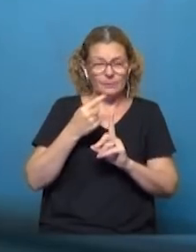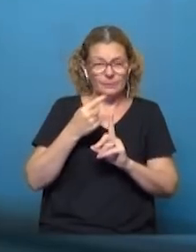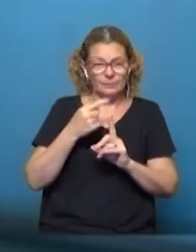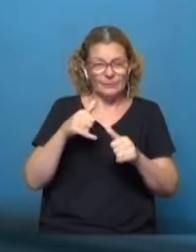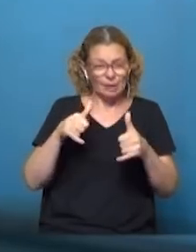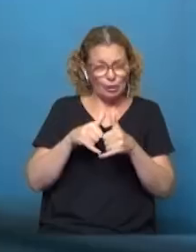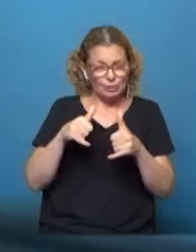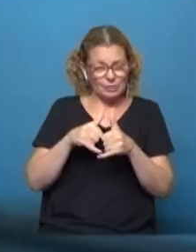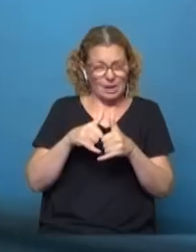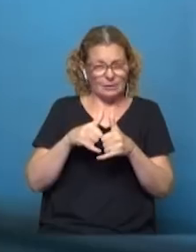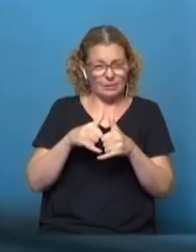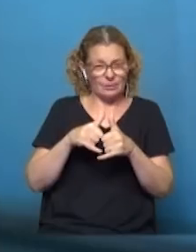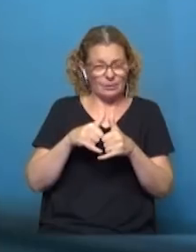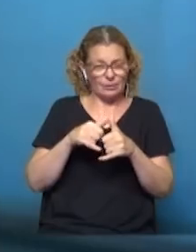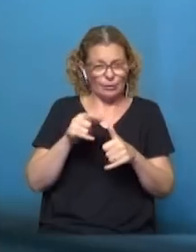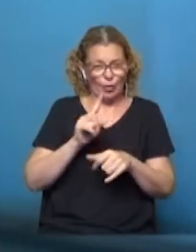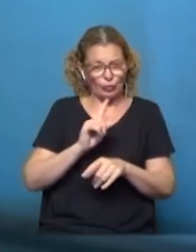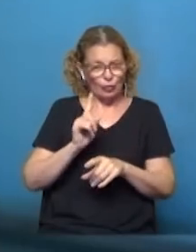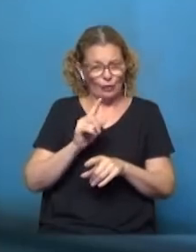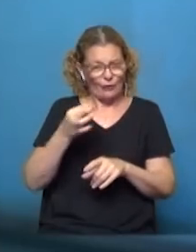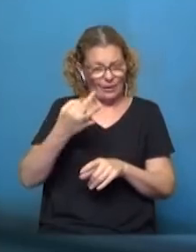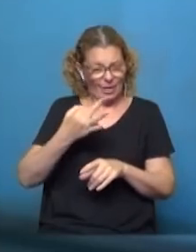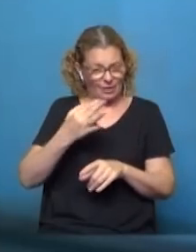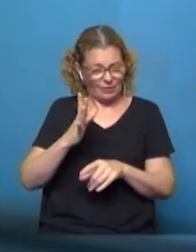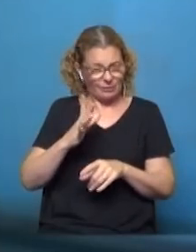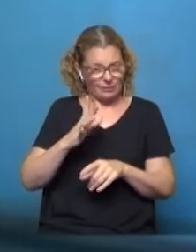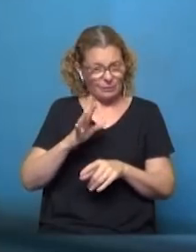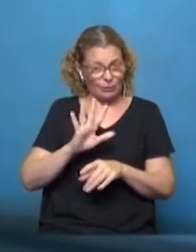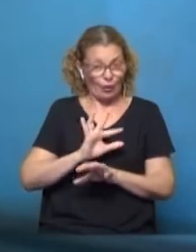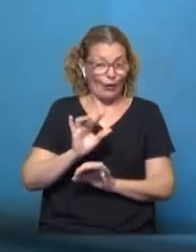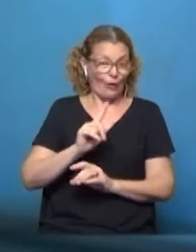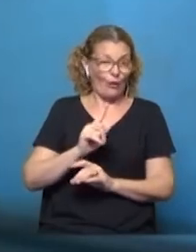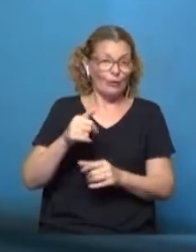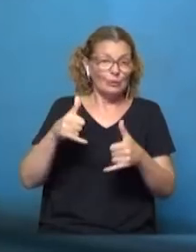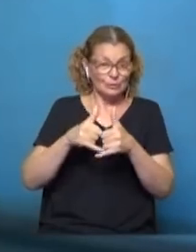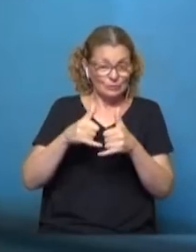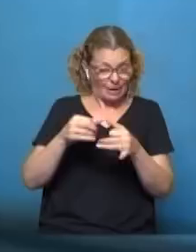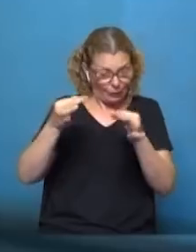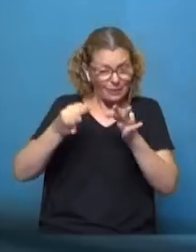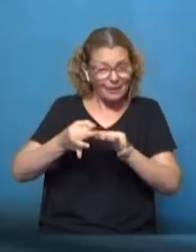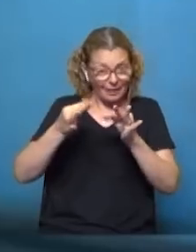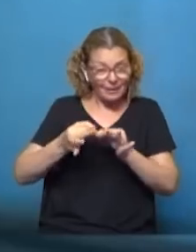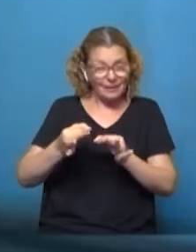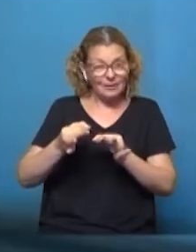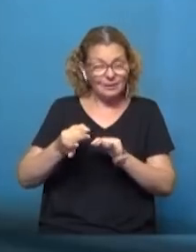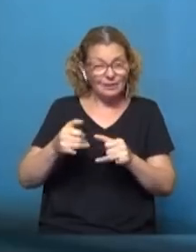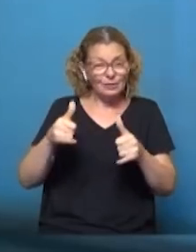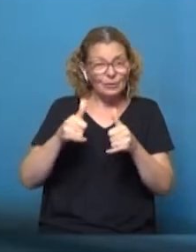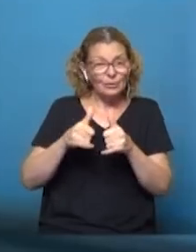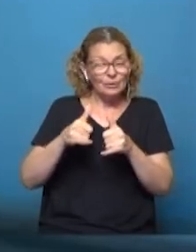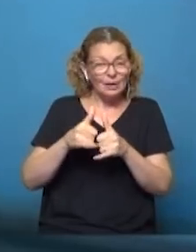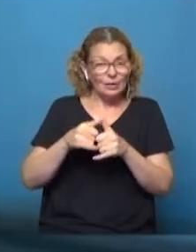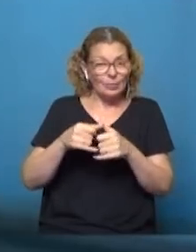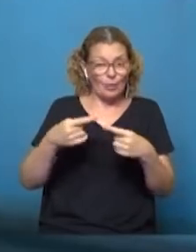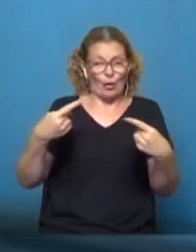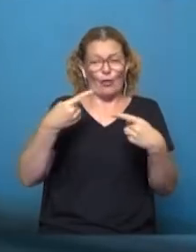los chats no son verdaderos no los chats son verdaderos y los chats son una